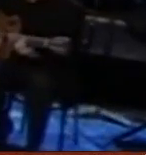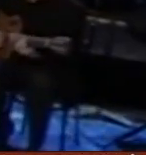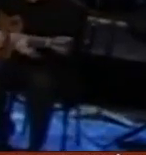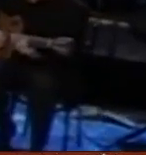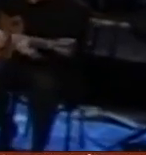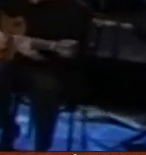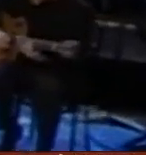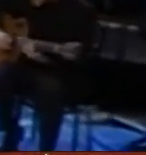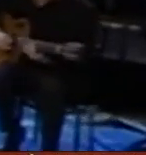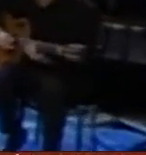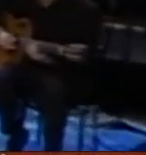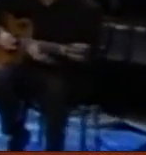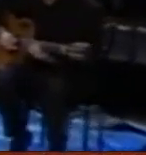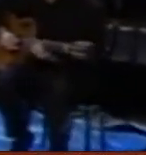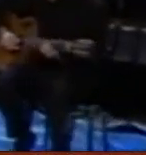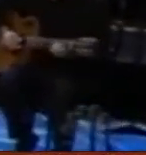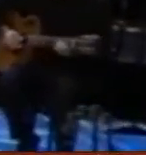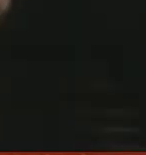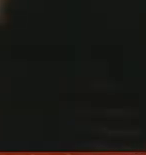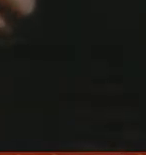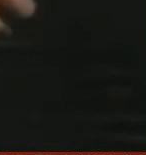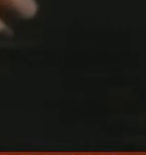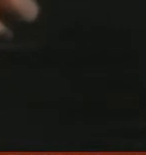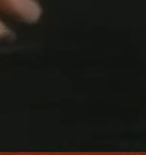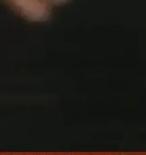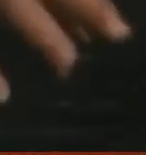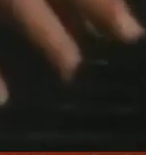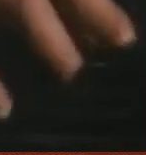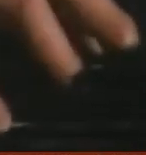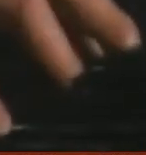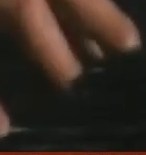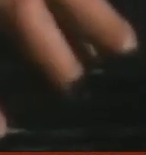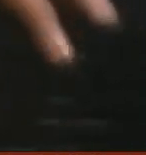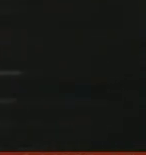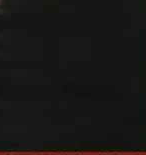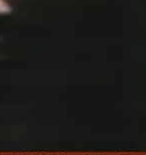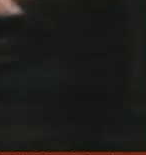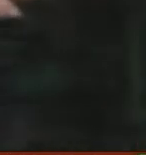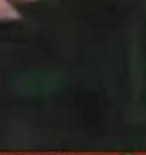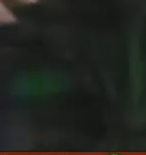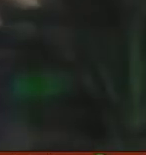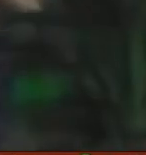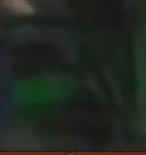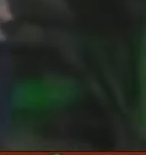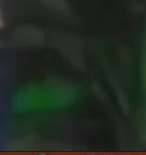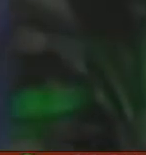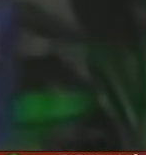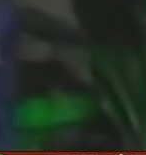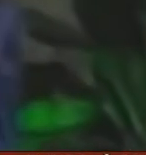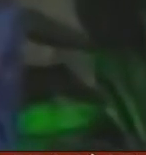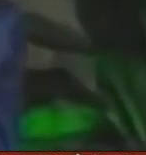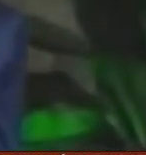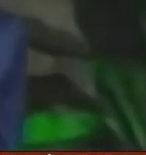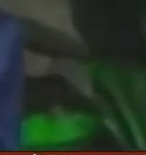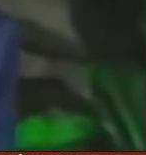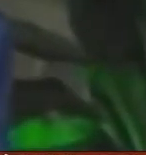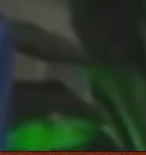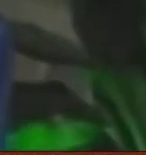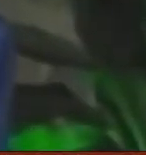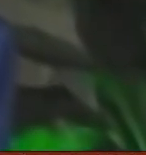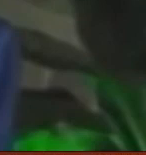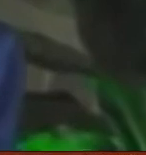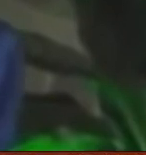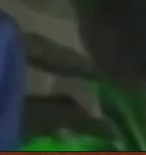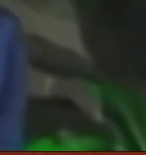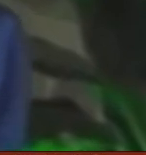bolero. El programa incluye un congreso con las comunidades portadoras del patrimonio, una serie de galas concierto y una exposición en el